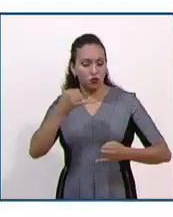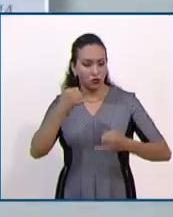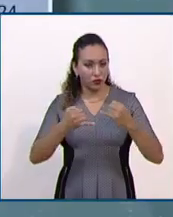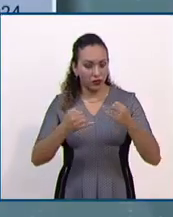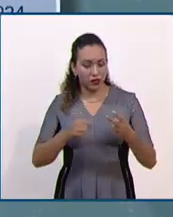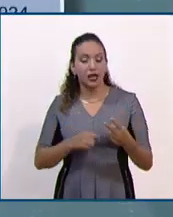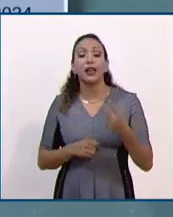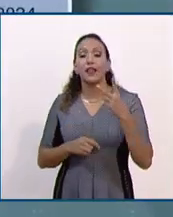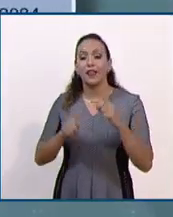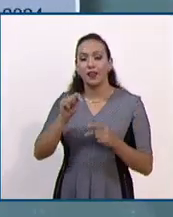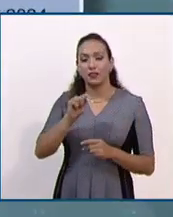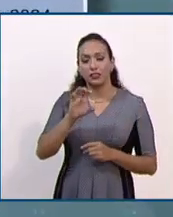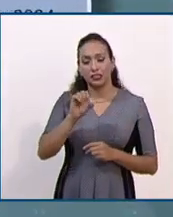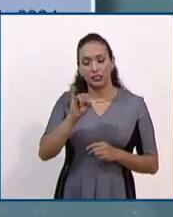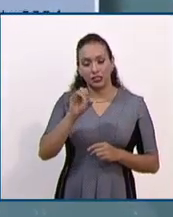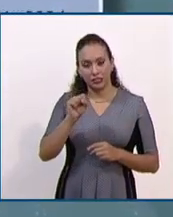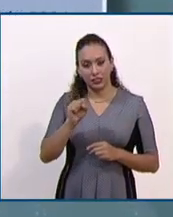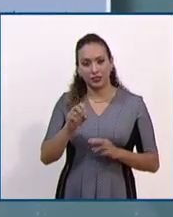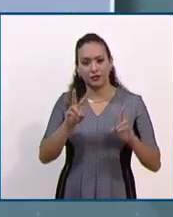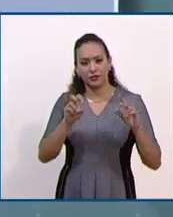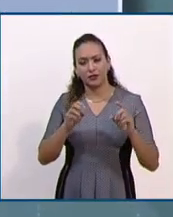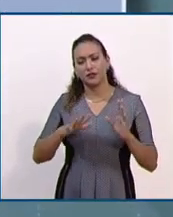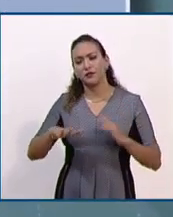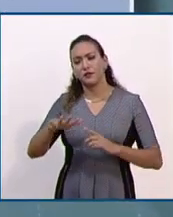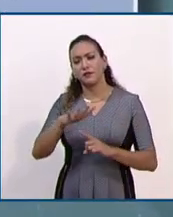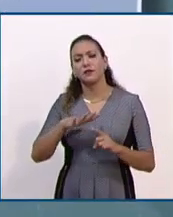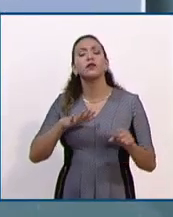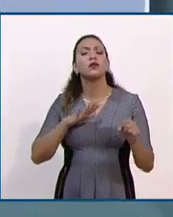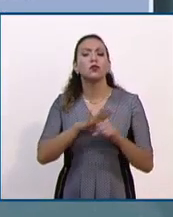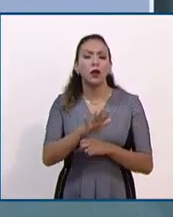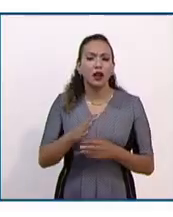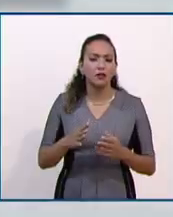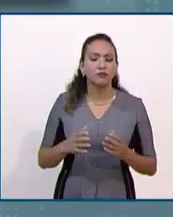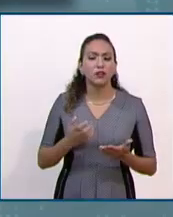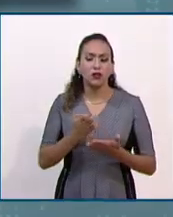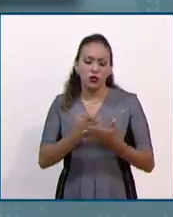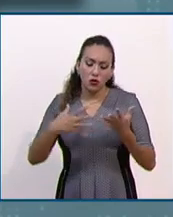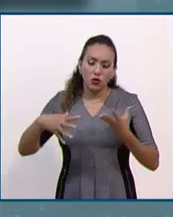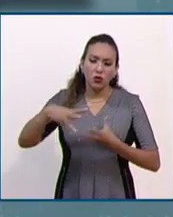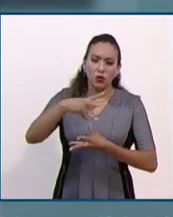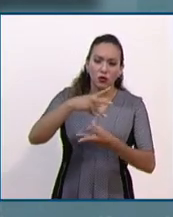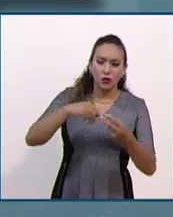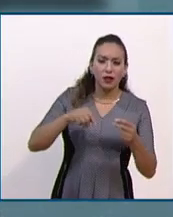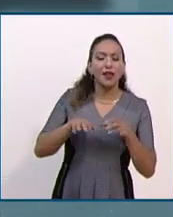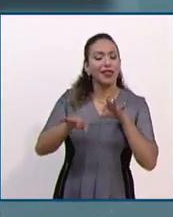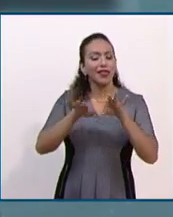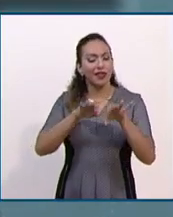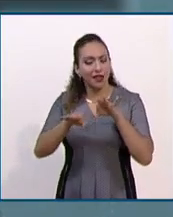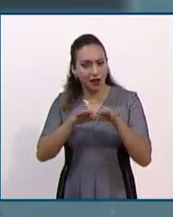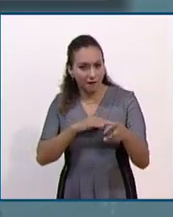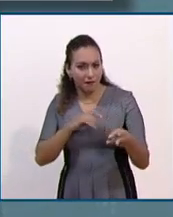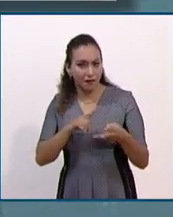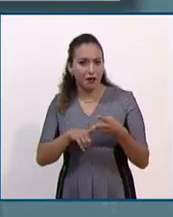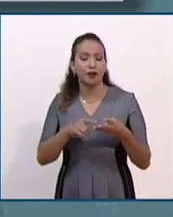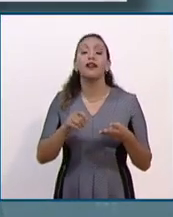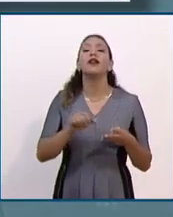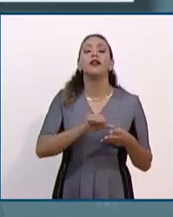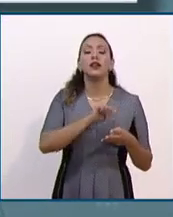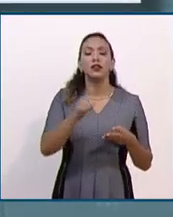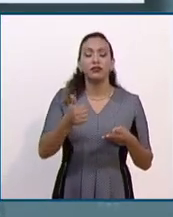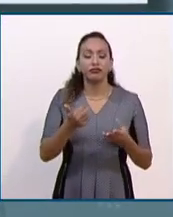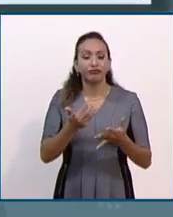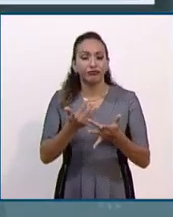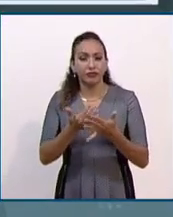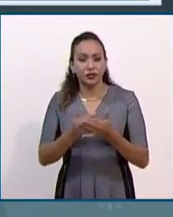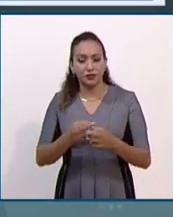tesis aisladas sobre temas relacionados con movilidad sustentable, rescisión de la relación laboral y sobre improcedencia de la suspensión